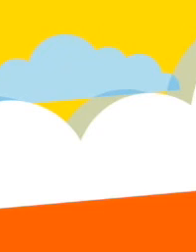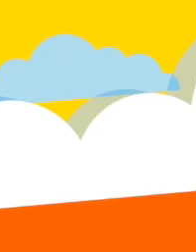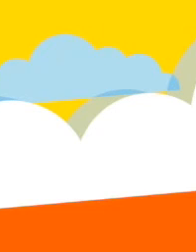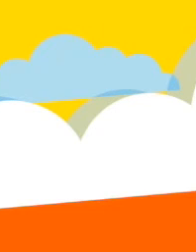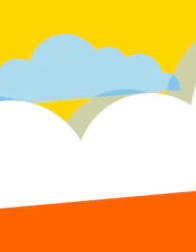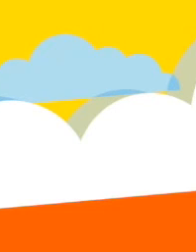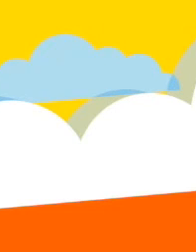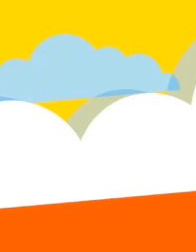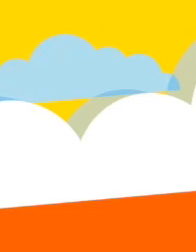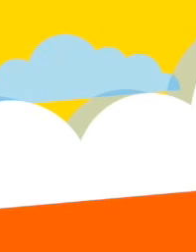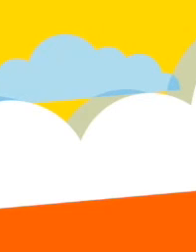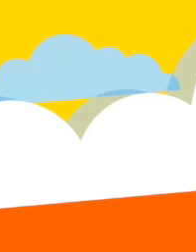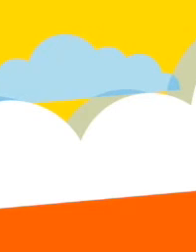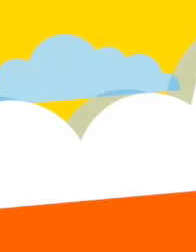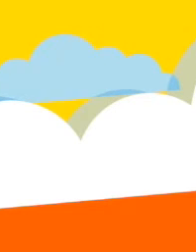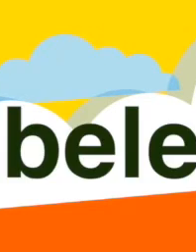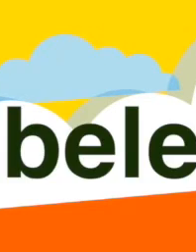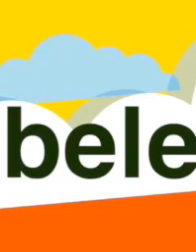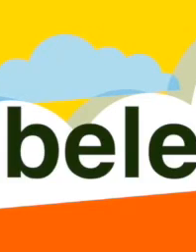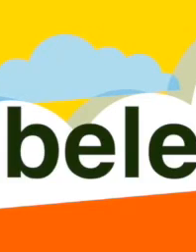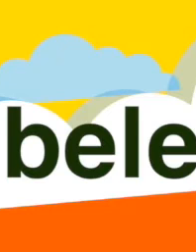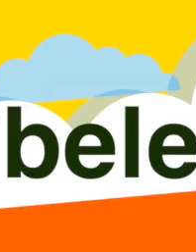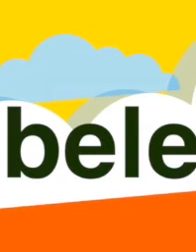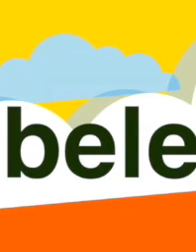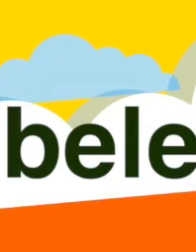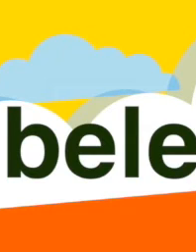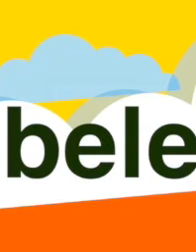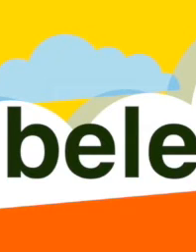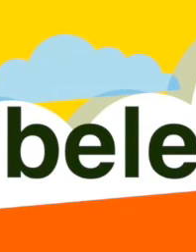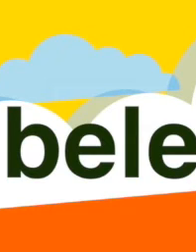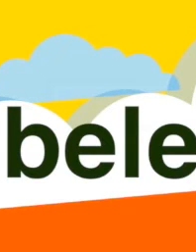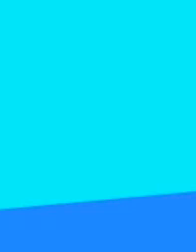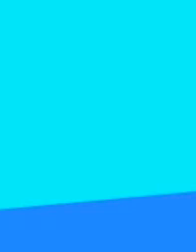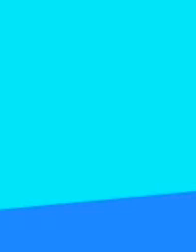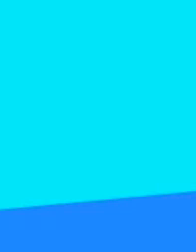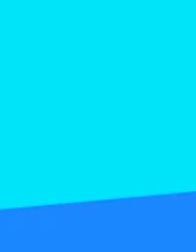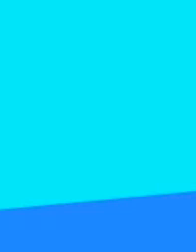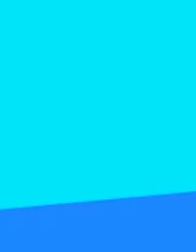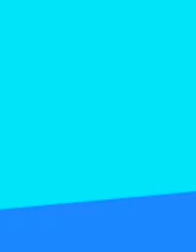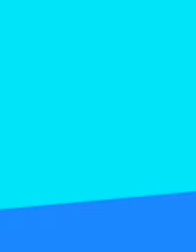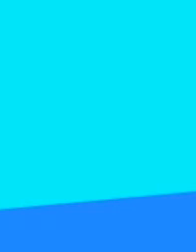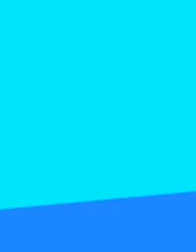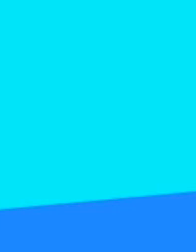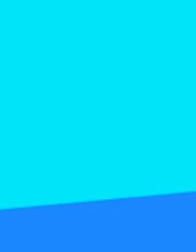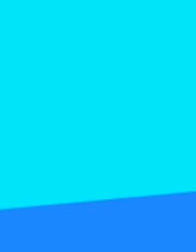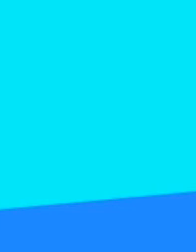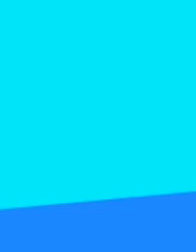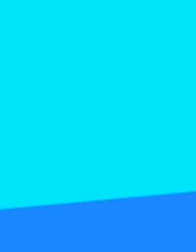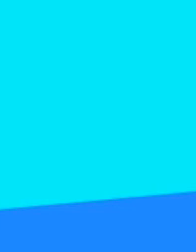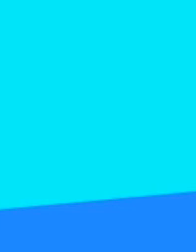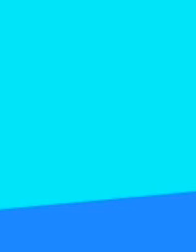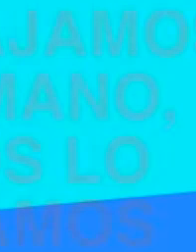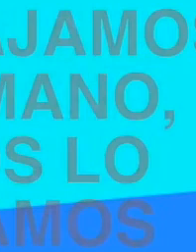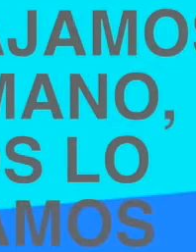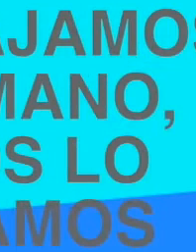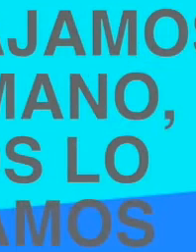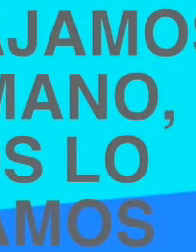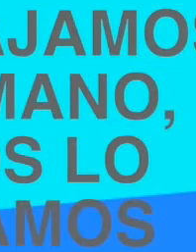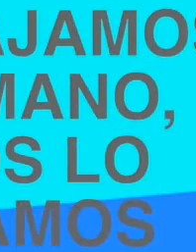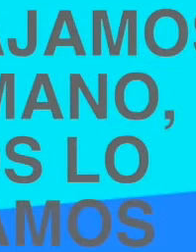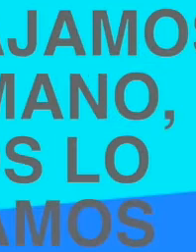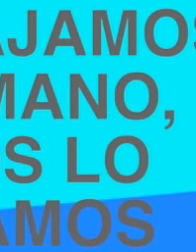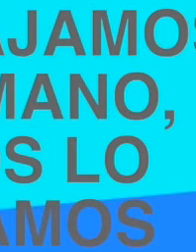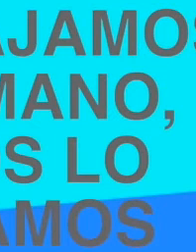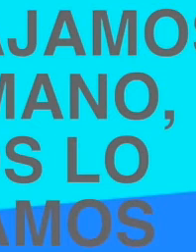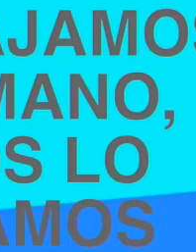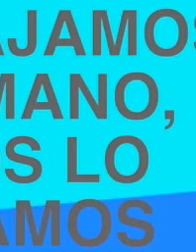avión puede generar un ruido que sobrepasa los 140 decibeles. Controlar los ruidos sí es posible. Si trabajamos